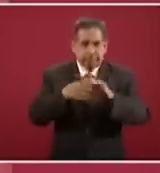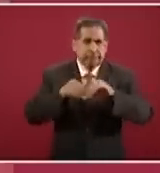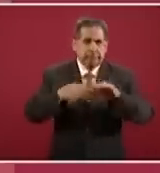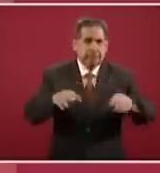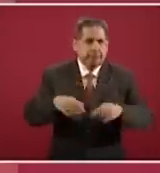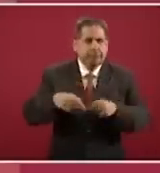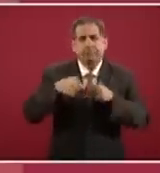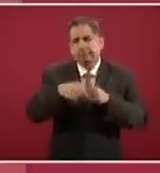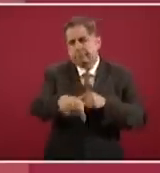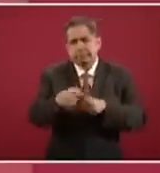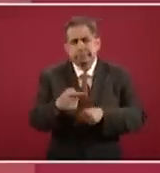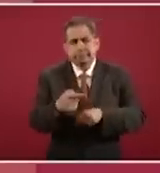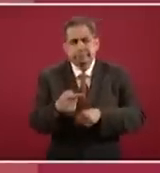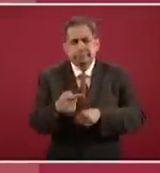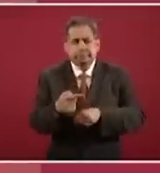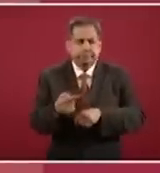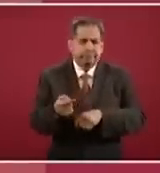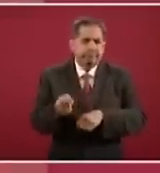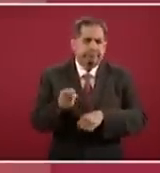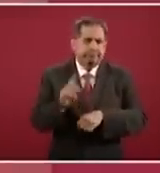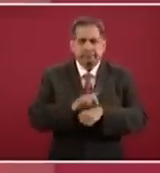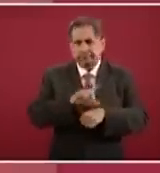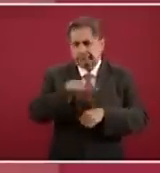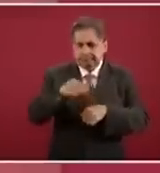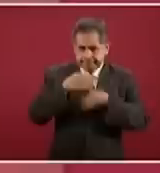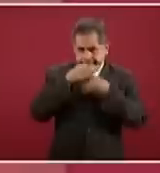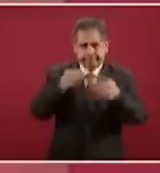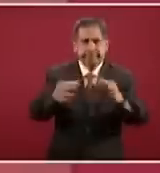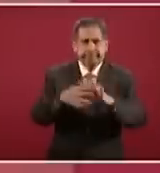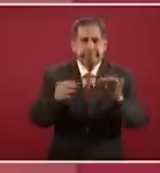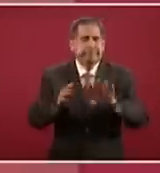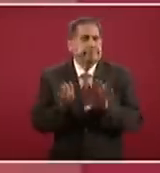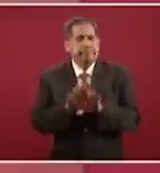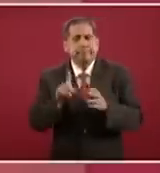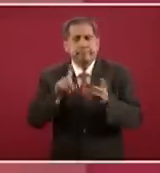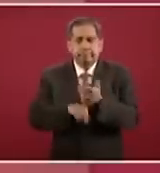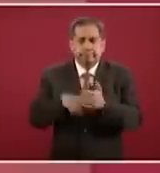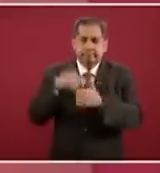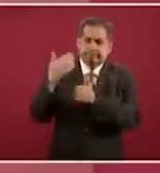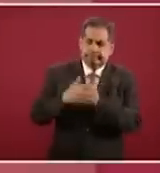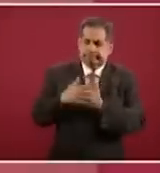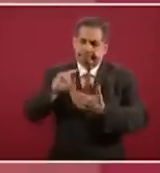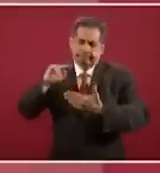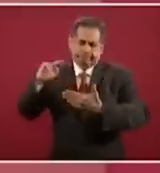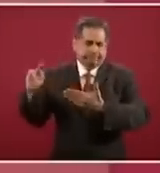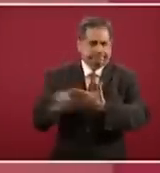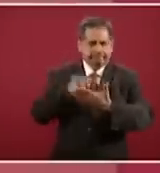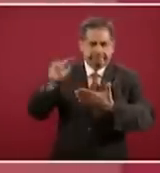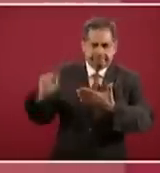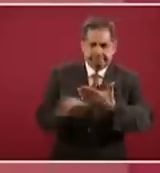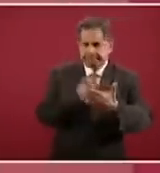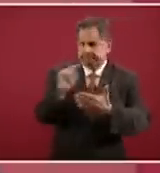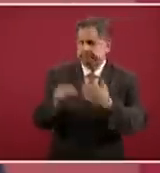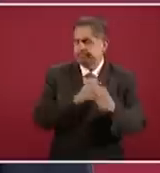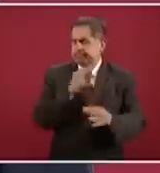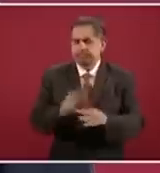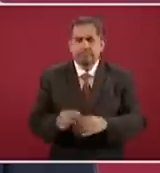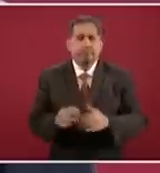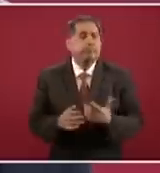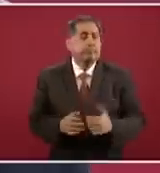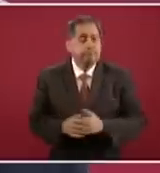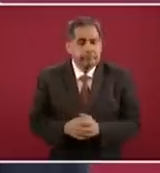en el transcurso del día en qué condiciones se va a suscribir este acuerdo.